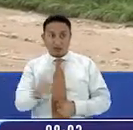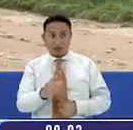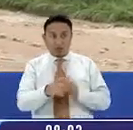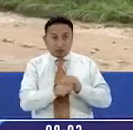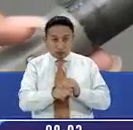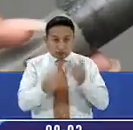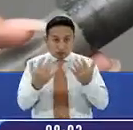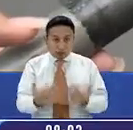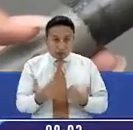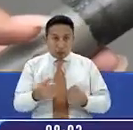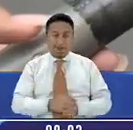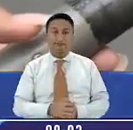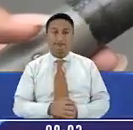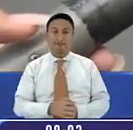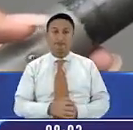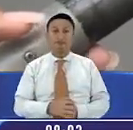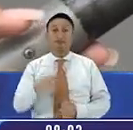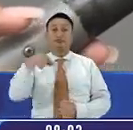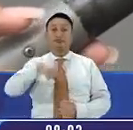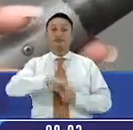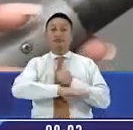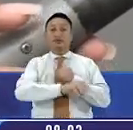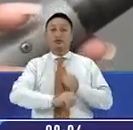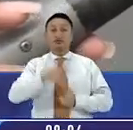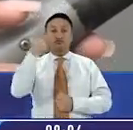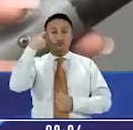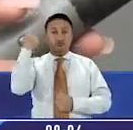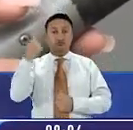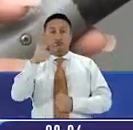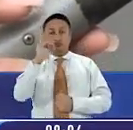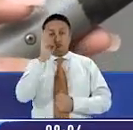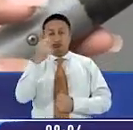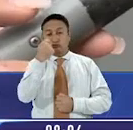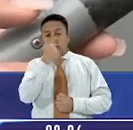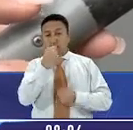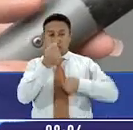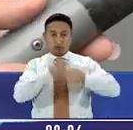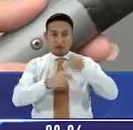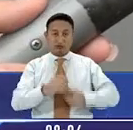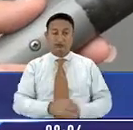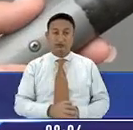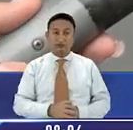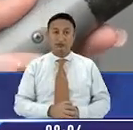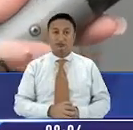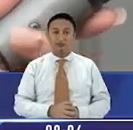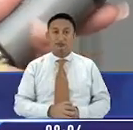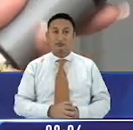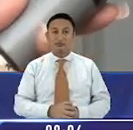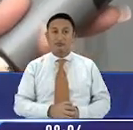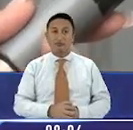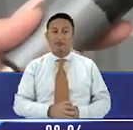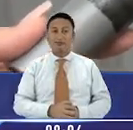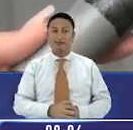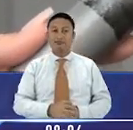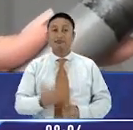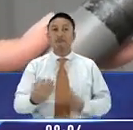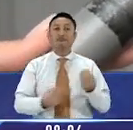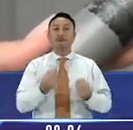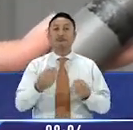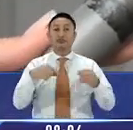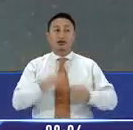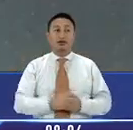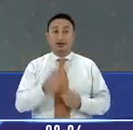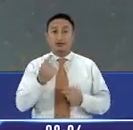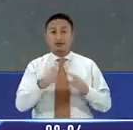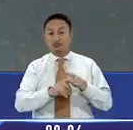de la zona. De hecho, asaltan, roban, venden drogas, venden cosas prohibidas y lo que hacen es escurrirse